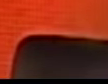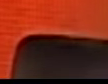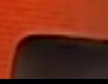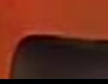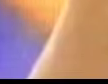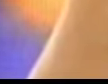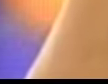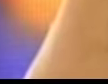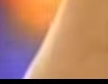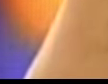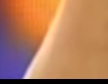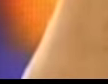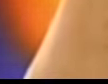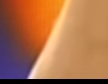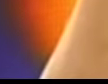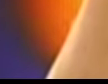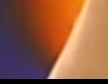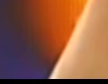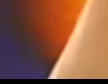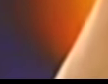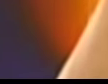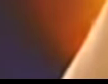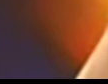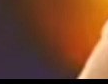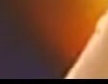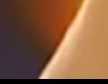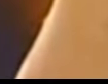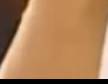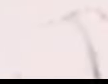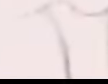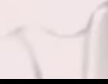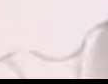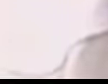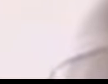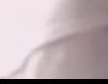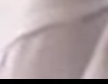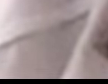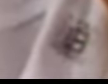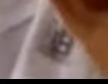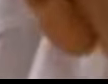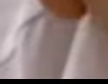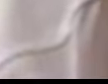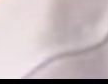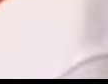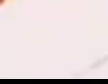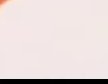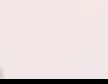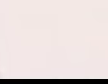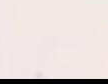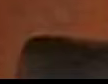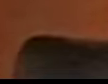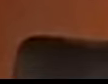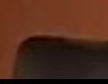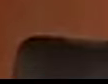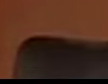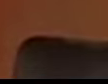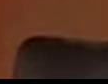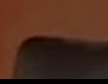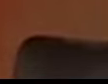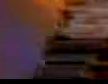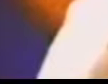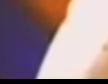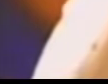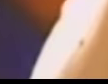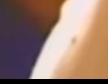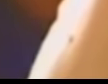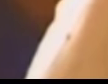que yo le conocí al inicio. A lo que baila. Yo tengo que confesar que antes del gobierno yo no bailaba casi nunca.